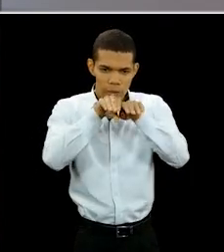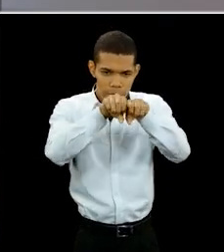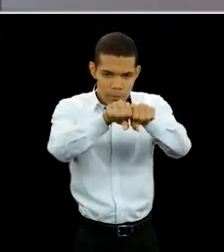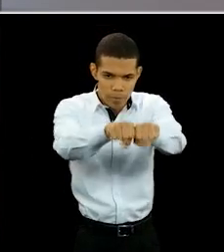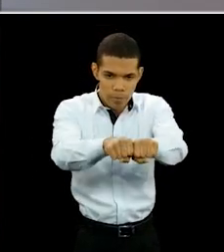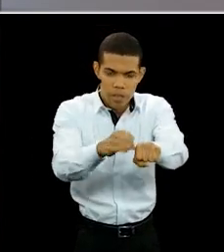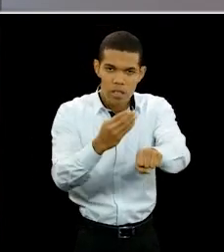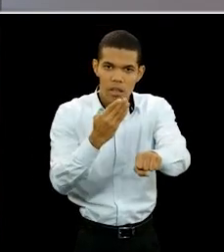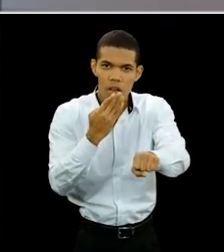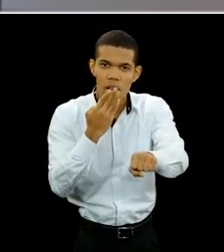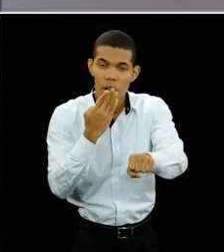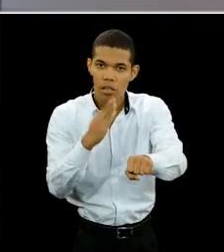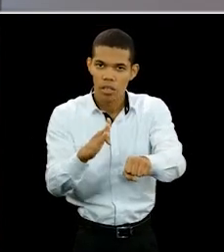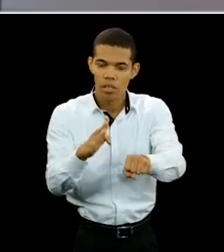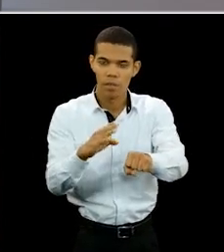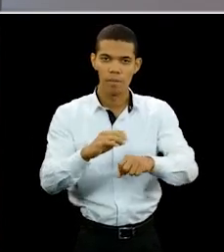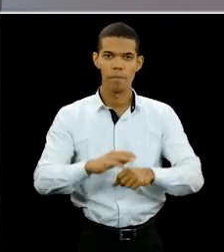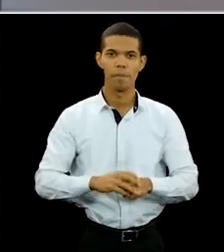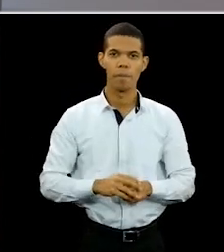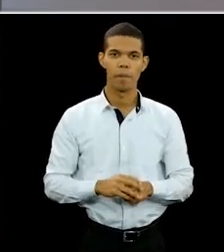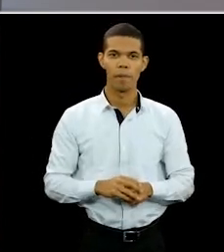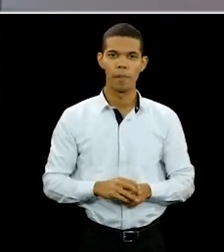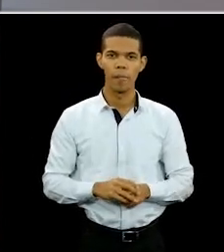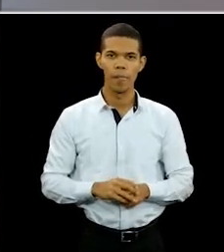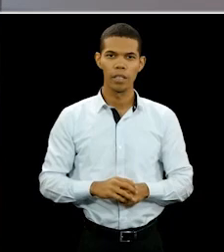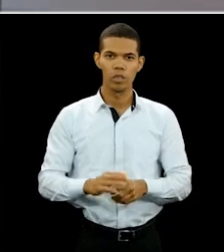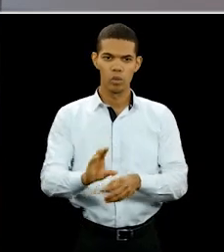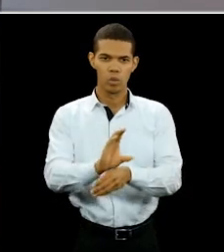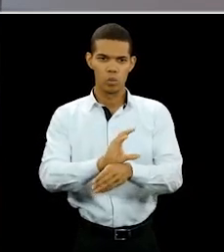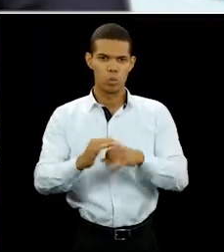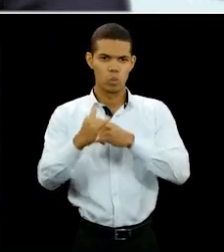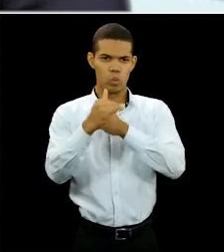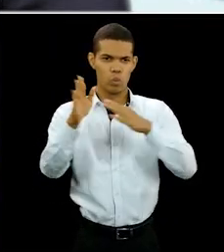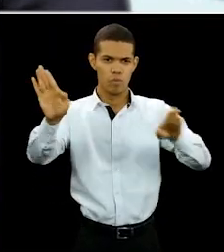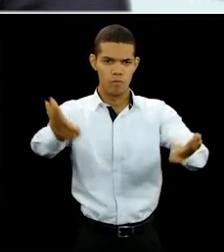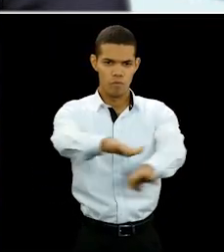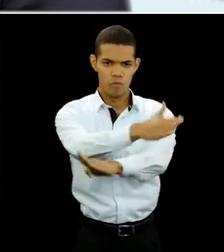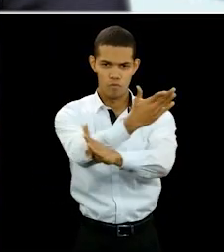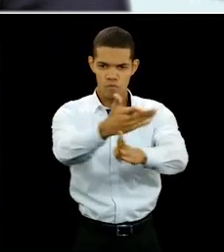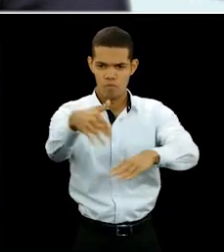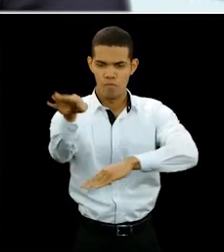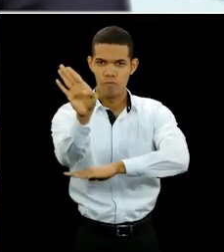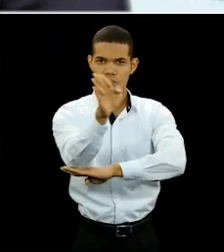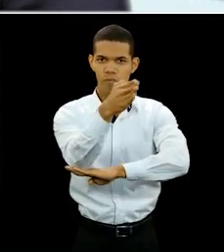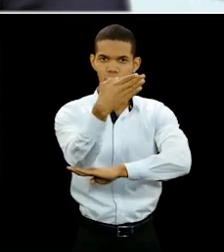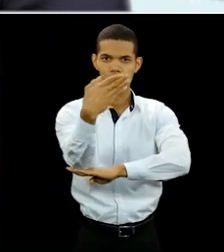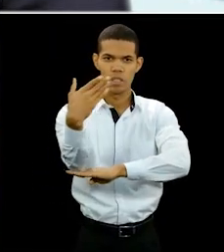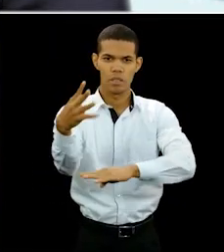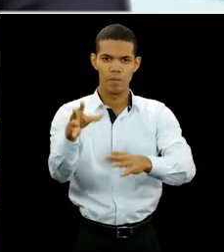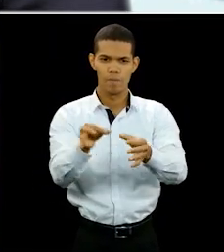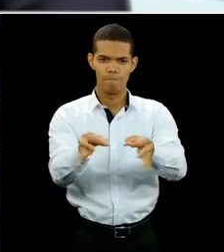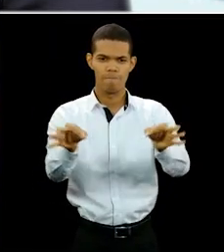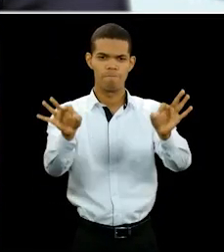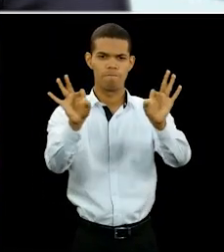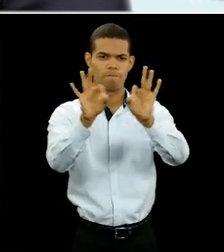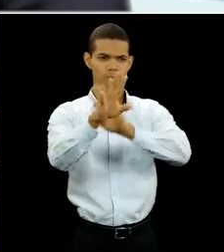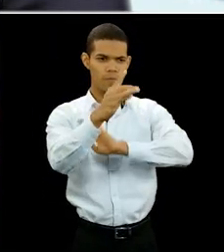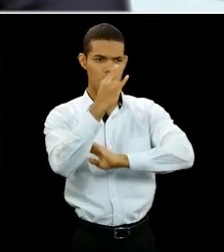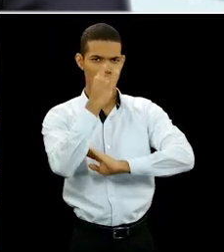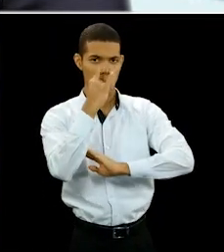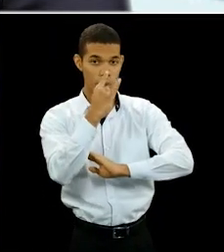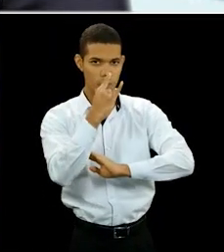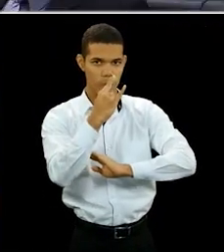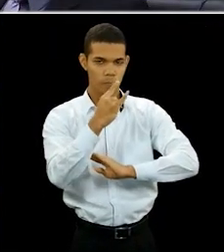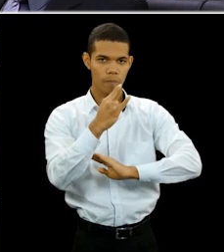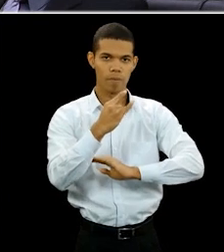que es o que era trascendente fundamental para el pueblo de Israel todo un símbolo era